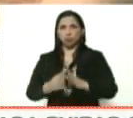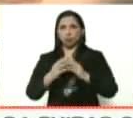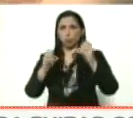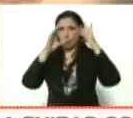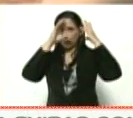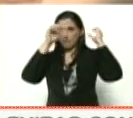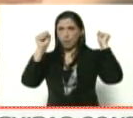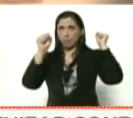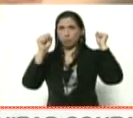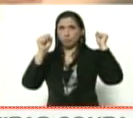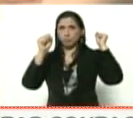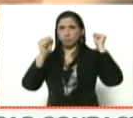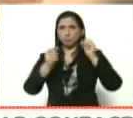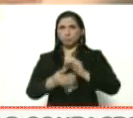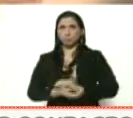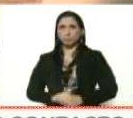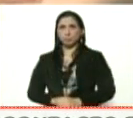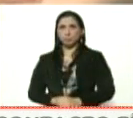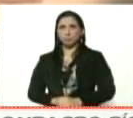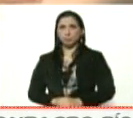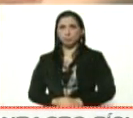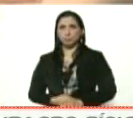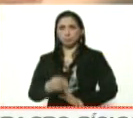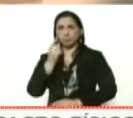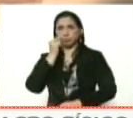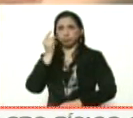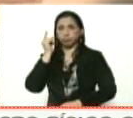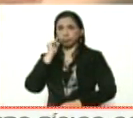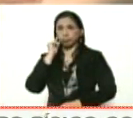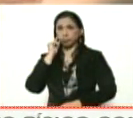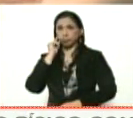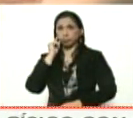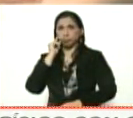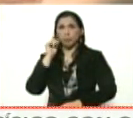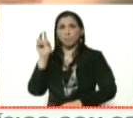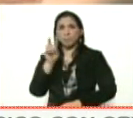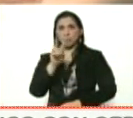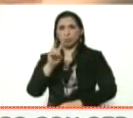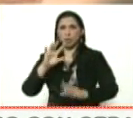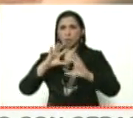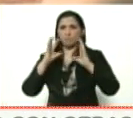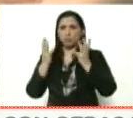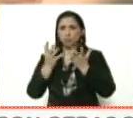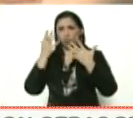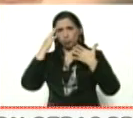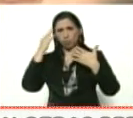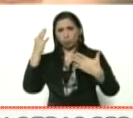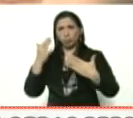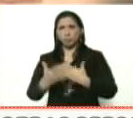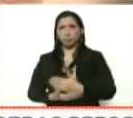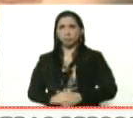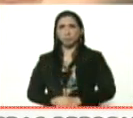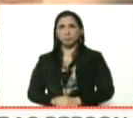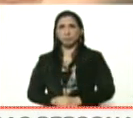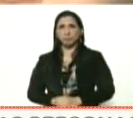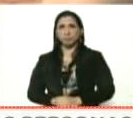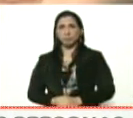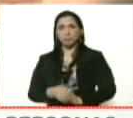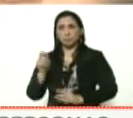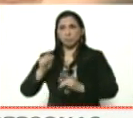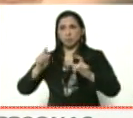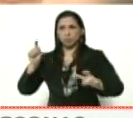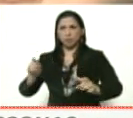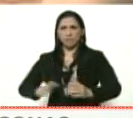embajadores y embajadoras, cónsules de Venezuela en el mundo. Mi saludo personal